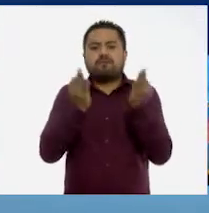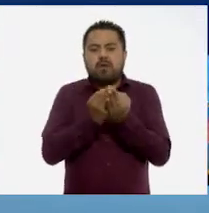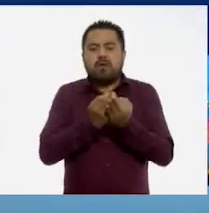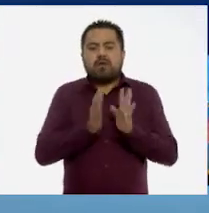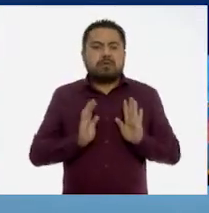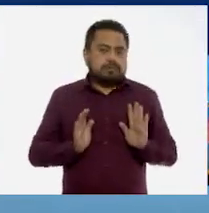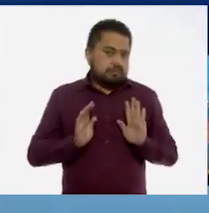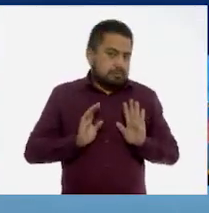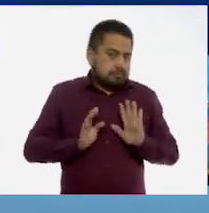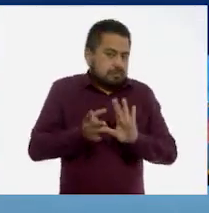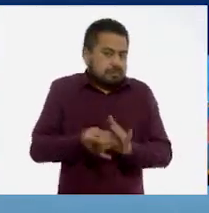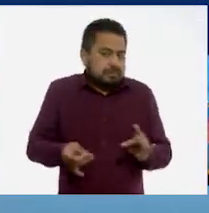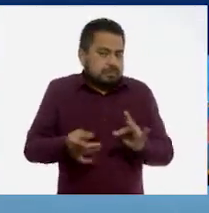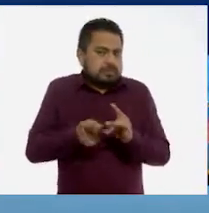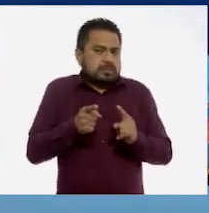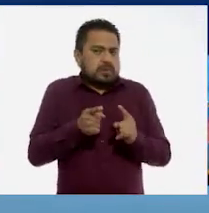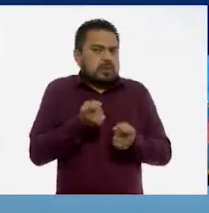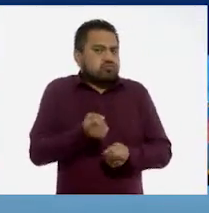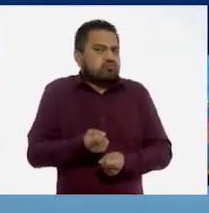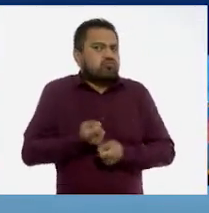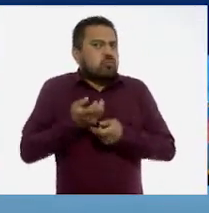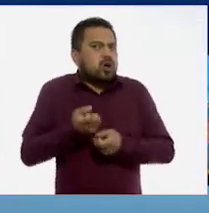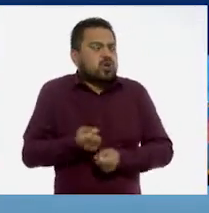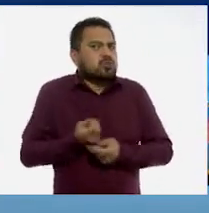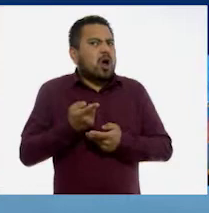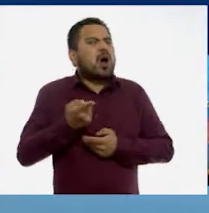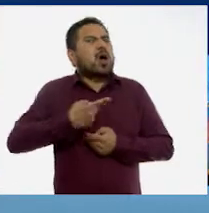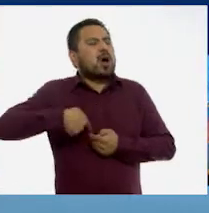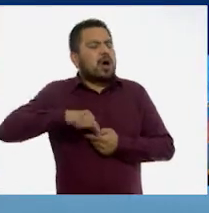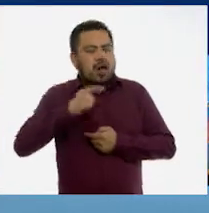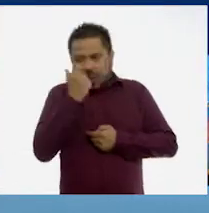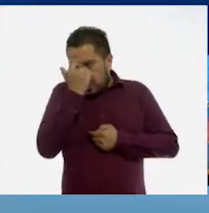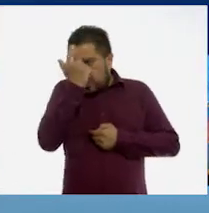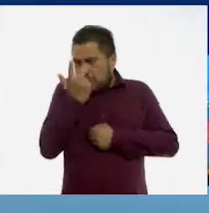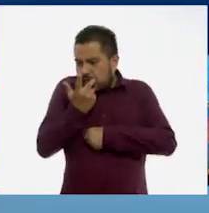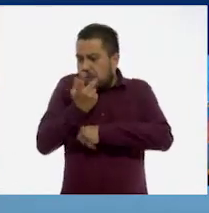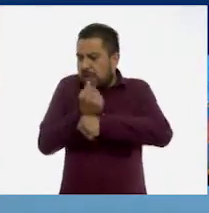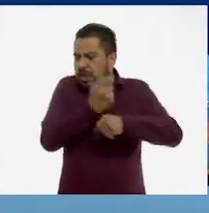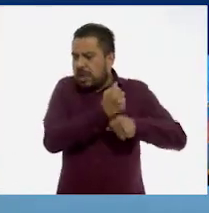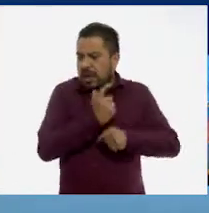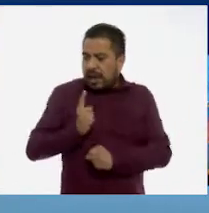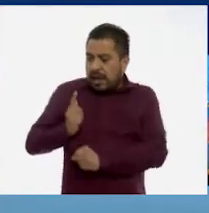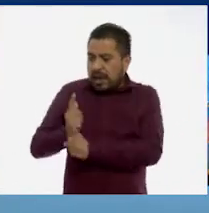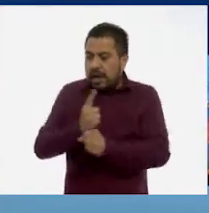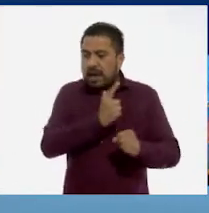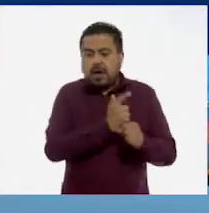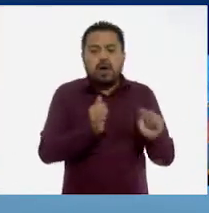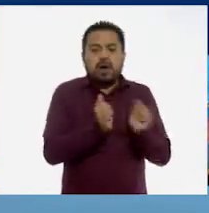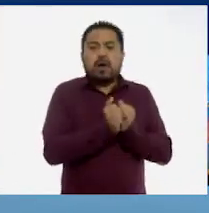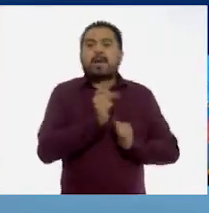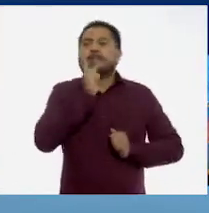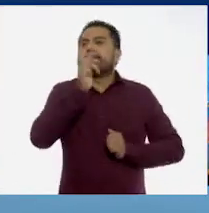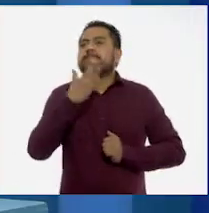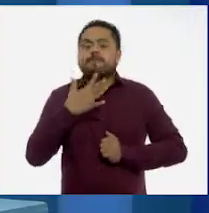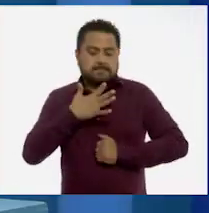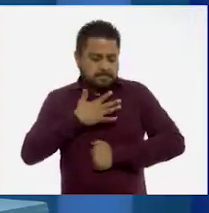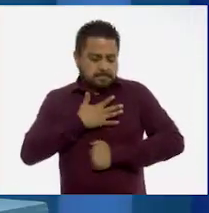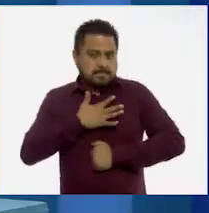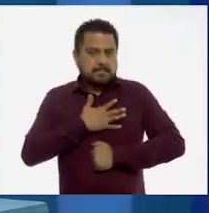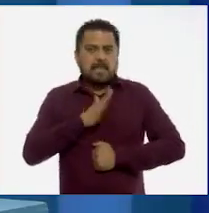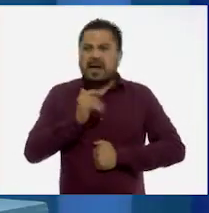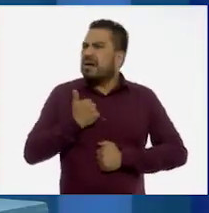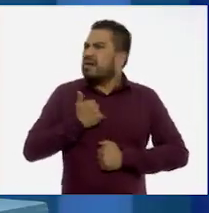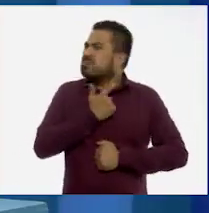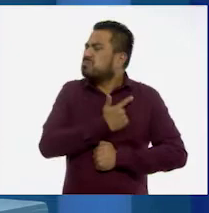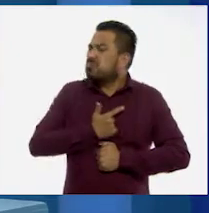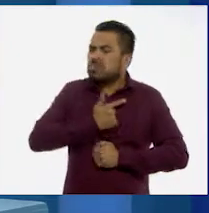pocas palabras, al ser narrador, pues vamos recreando lo que vimos con nuestras propias palabras. A mí me